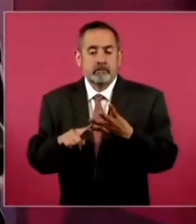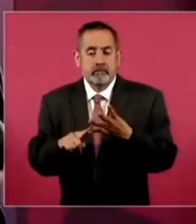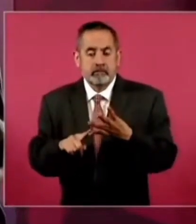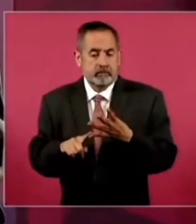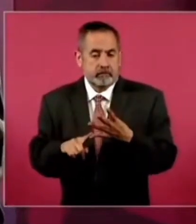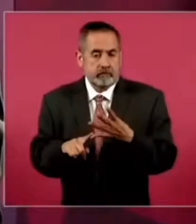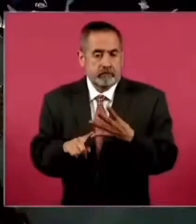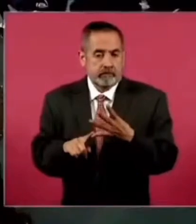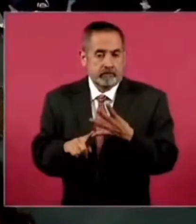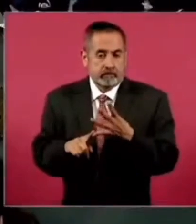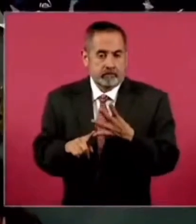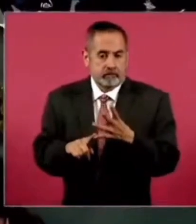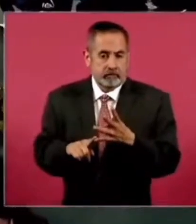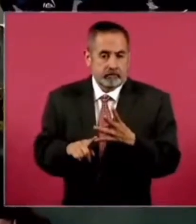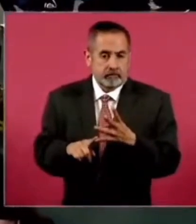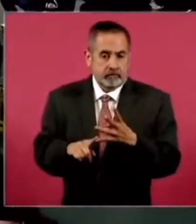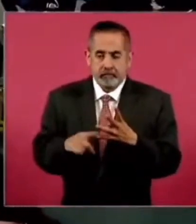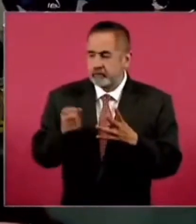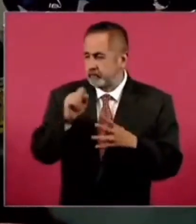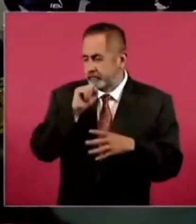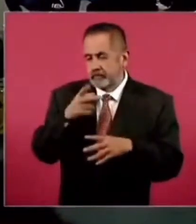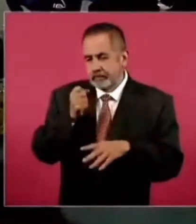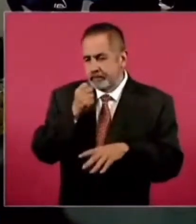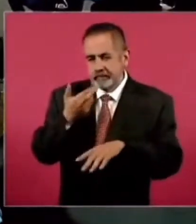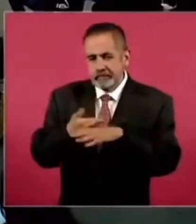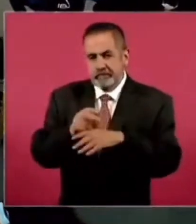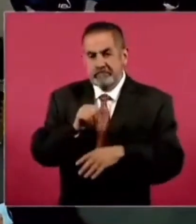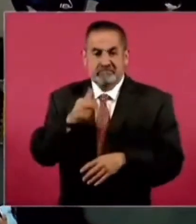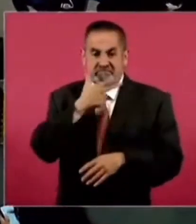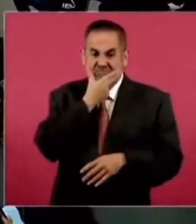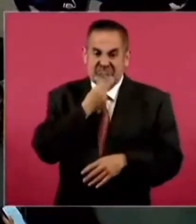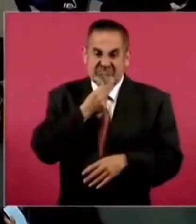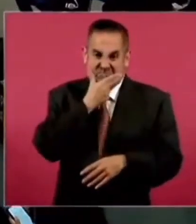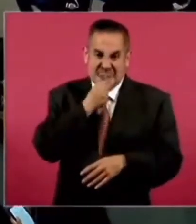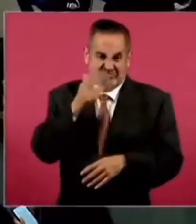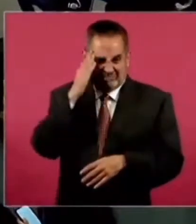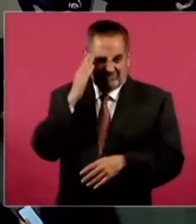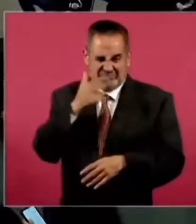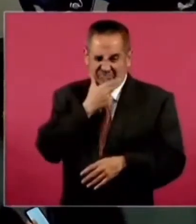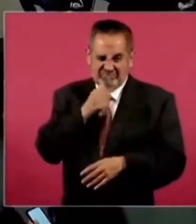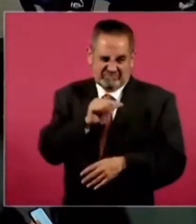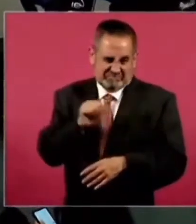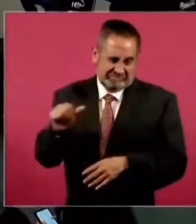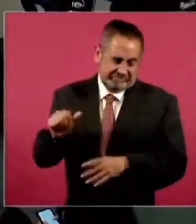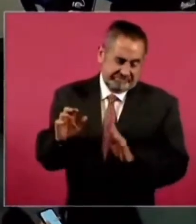secretario, porque también eran puros hombres en ese entonces,